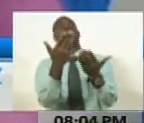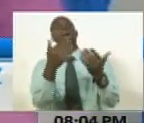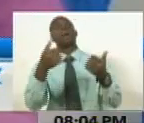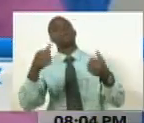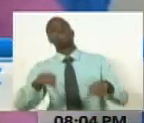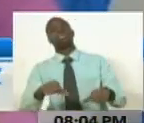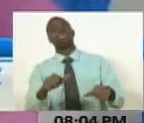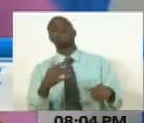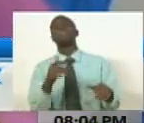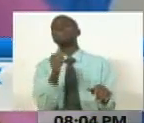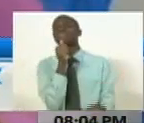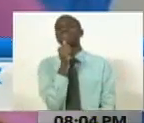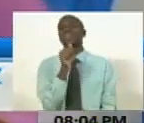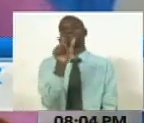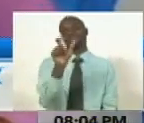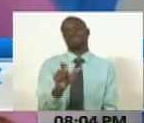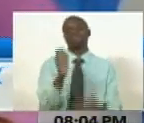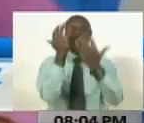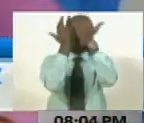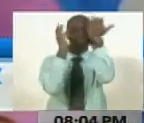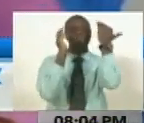el señor Luis.